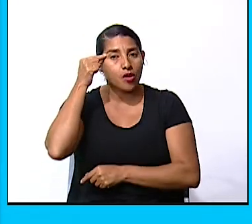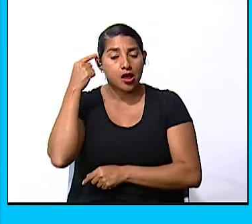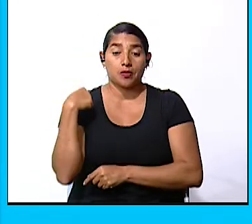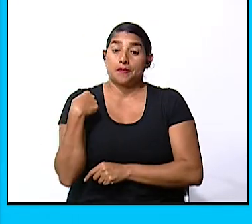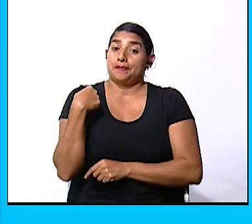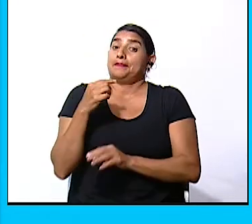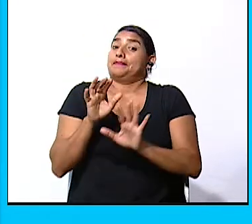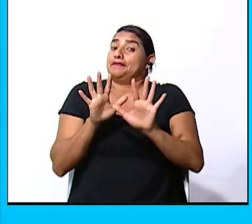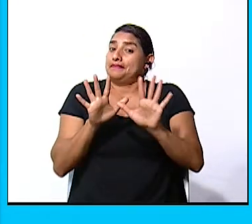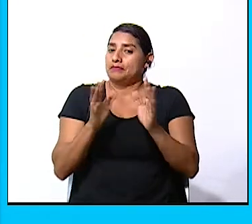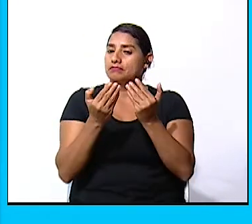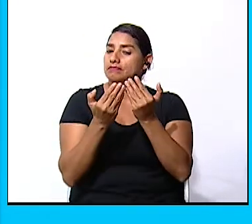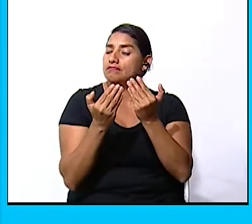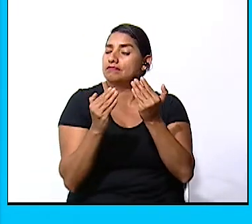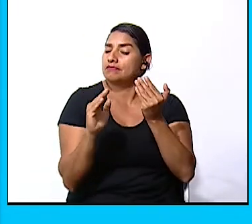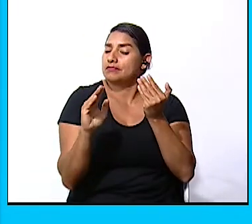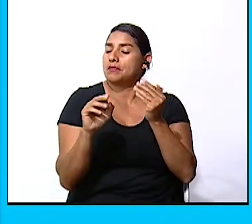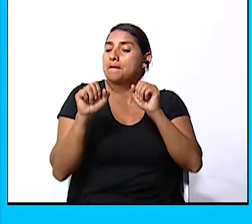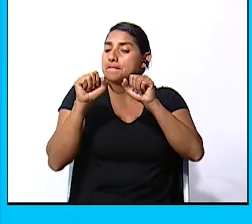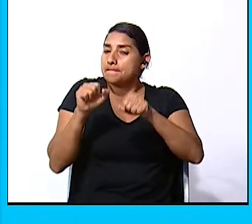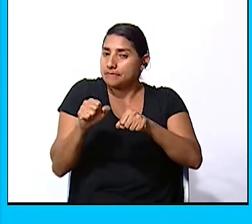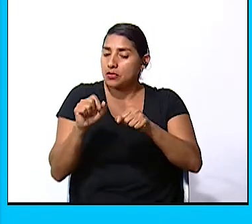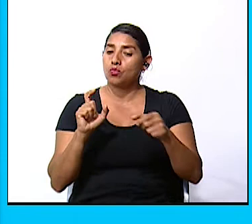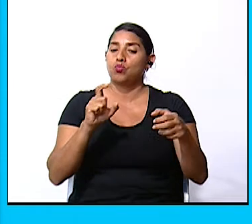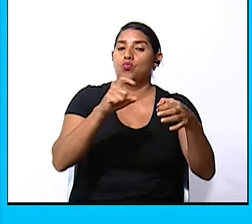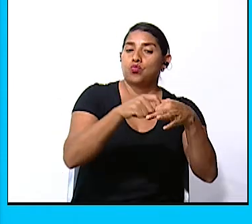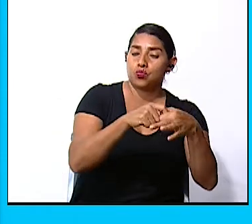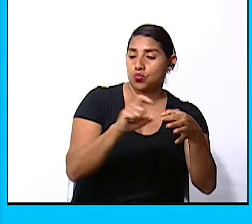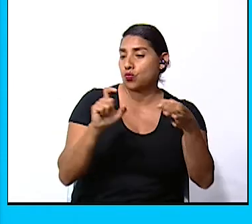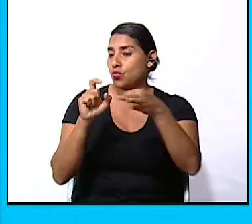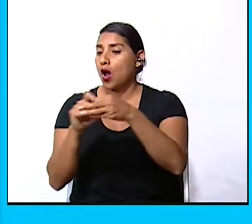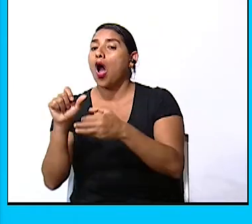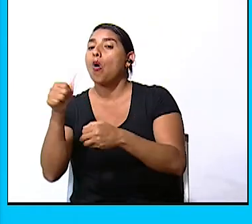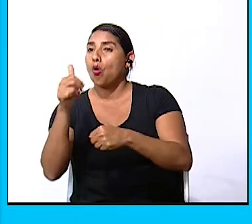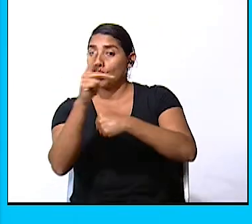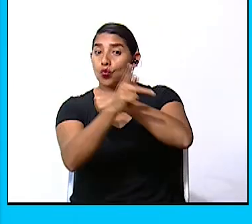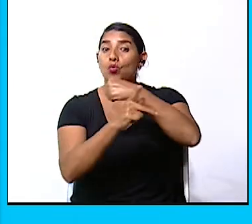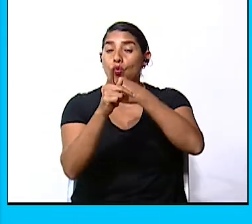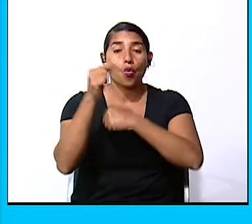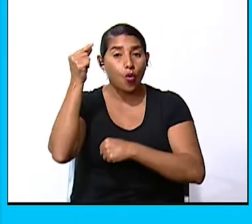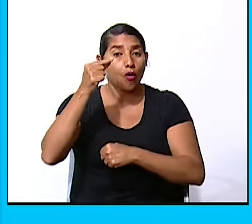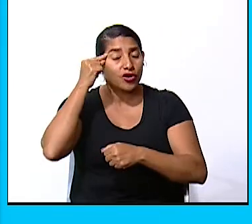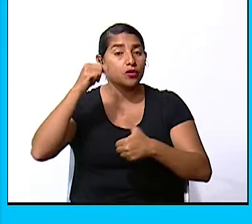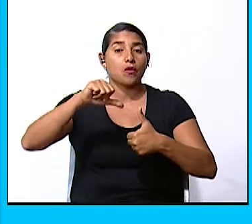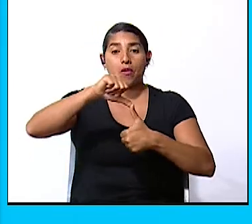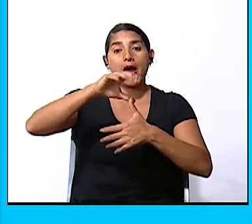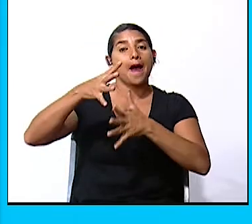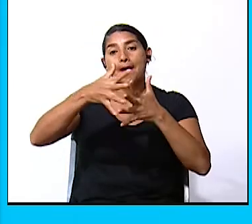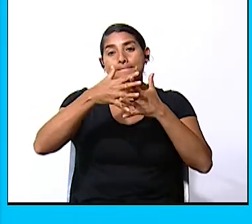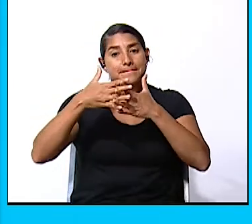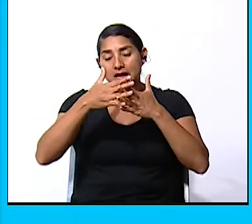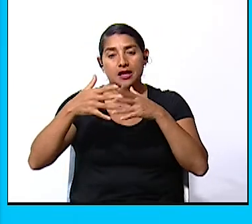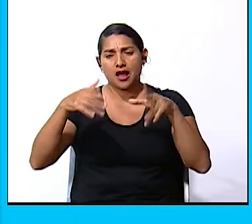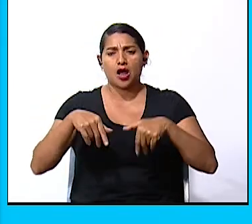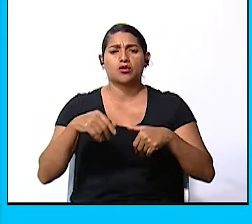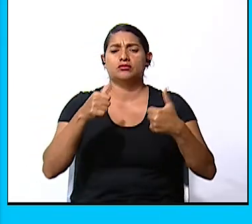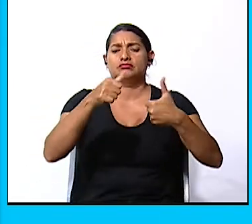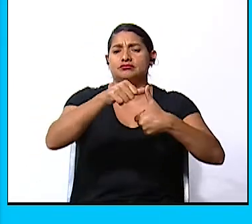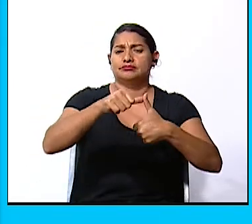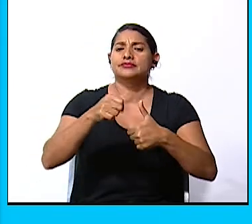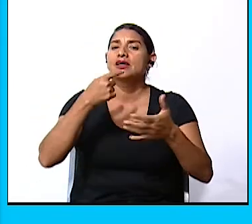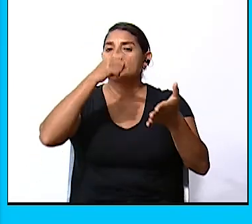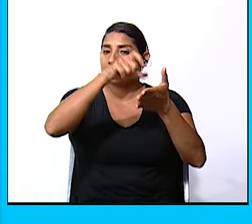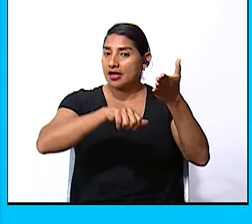pero dejó abierta la posibilidad de anexarnos a algún gobierno americano, conforme lo declaró el Acta